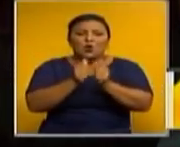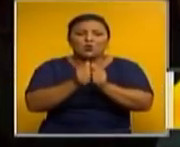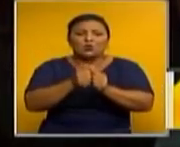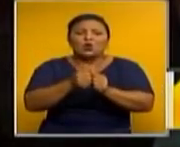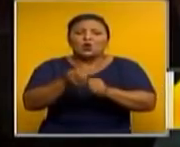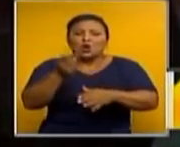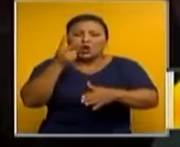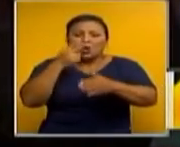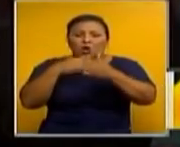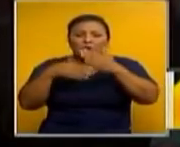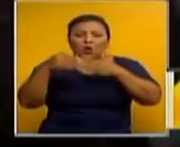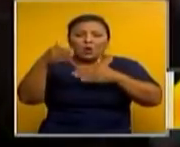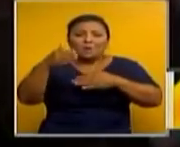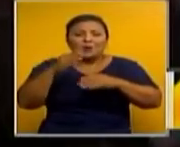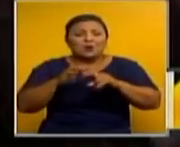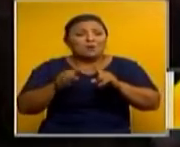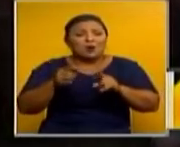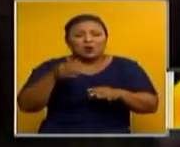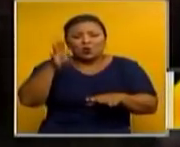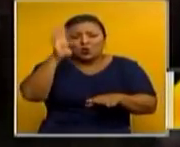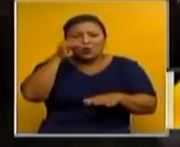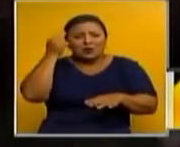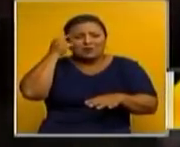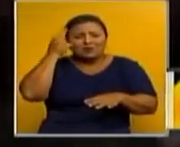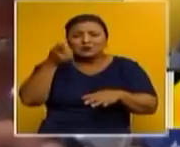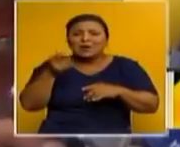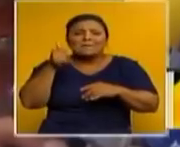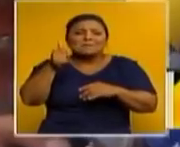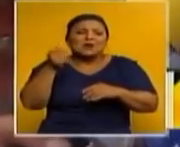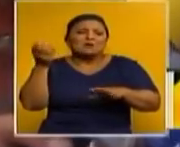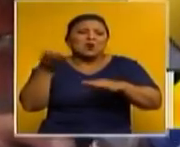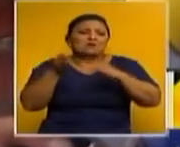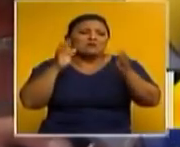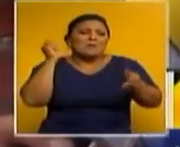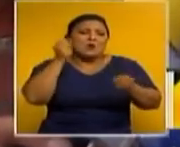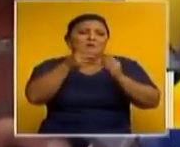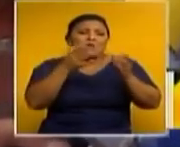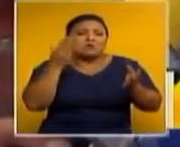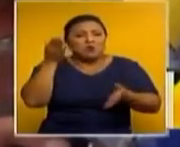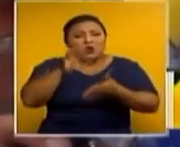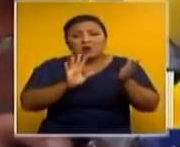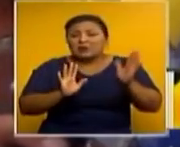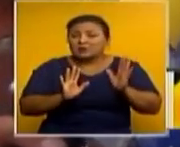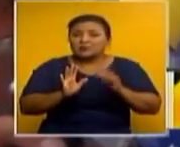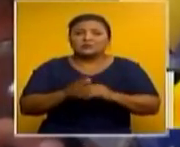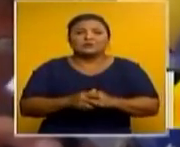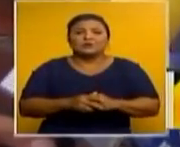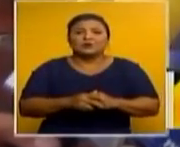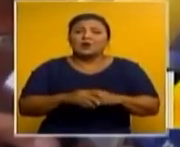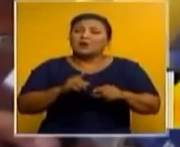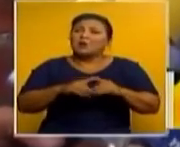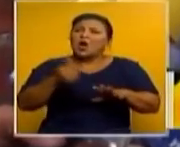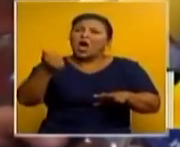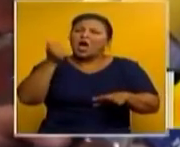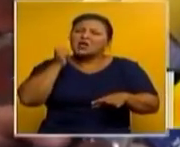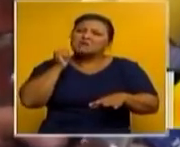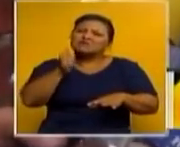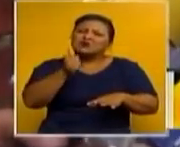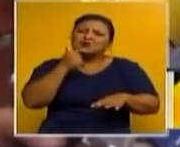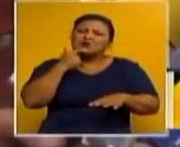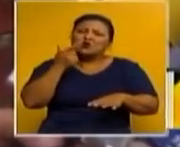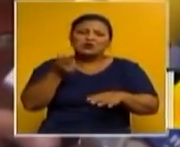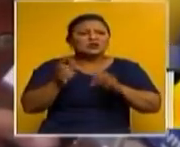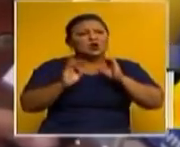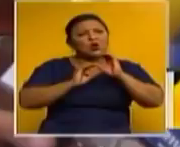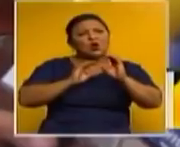los hijos sin imaginar que este sería su propio verdugo. Sí, ayer mismo la señora Gloria está conversando que le ha dicho que por